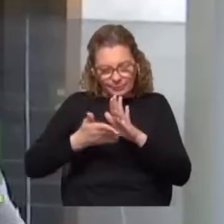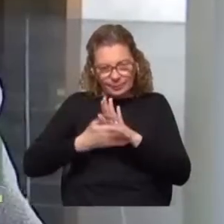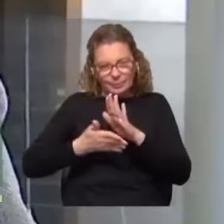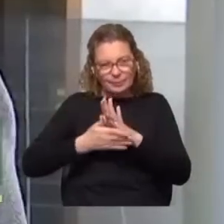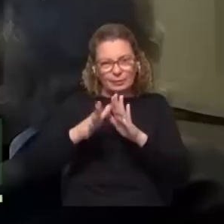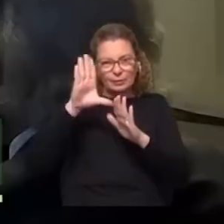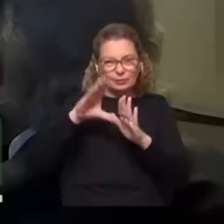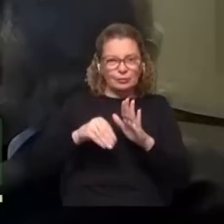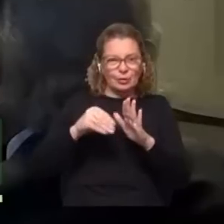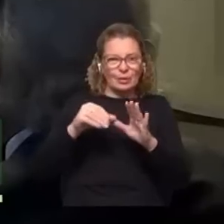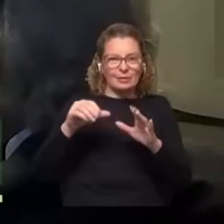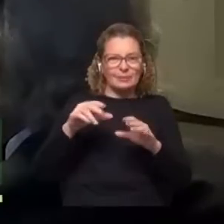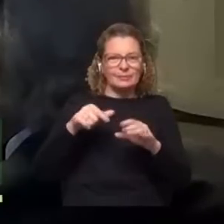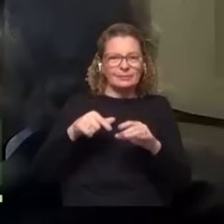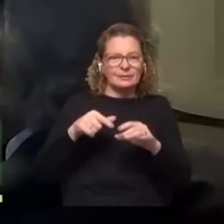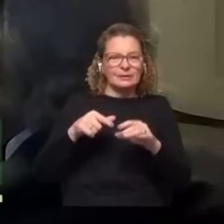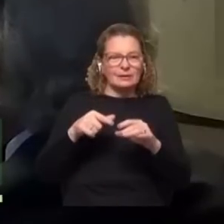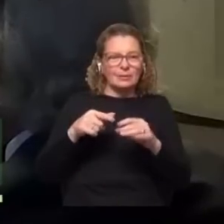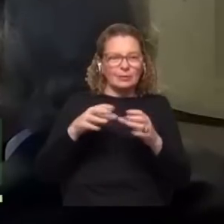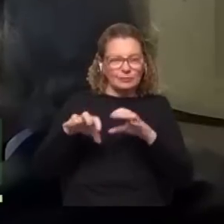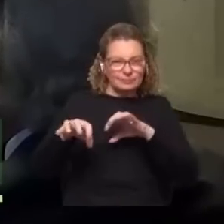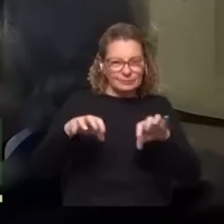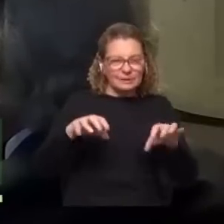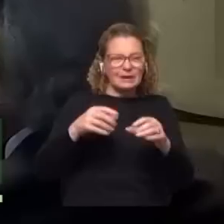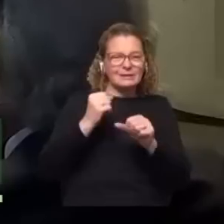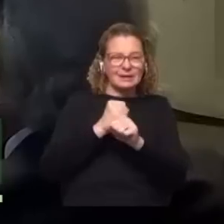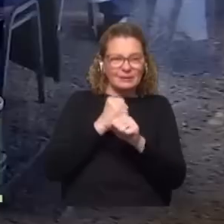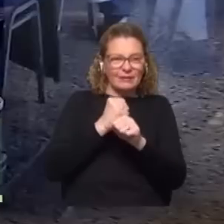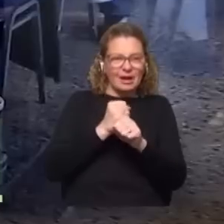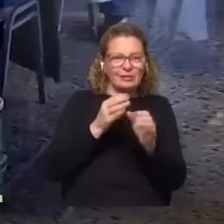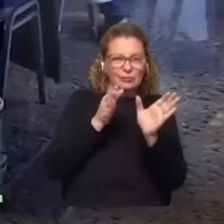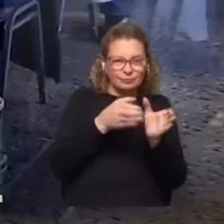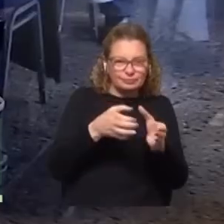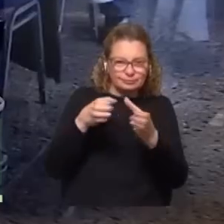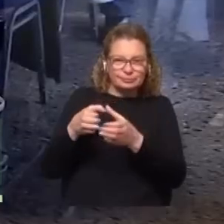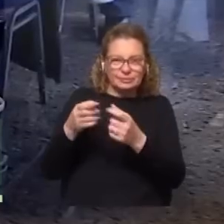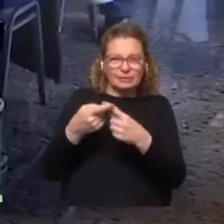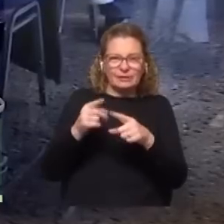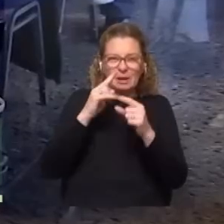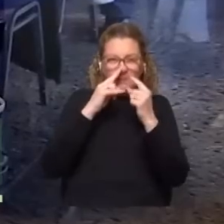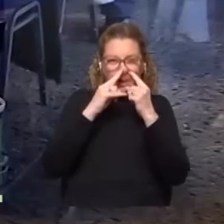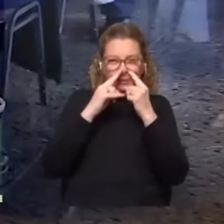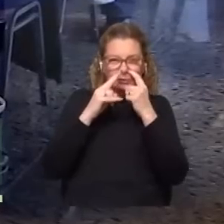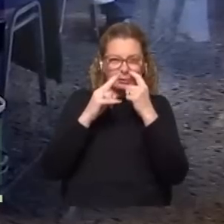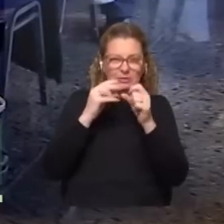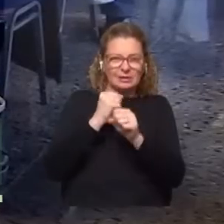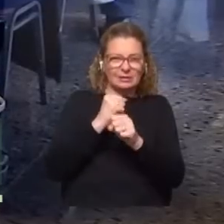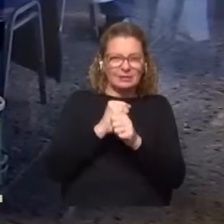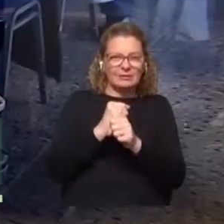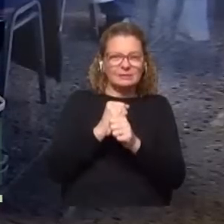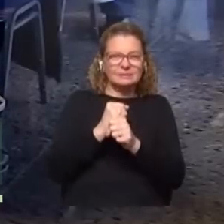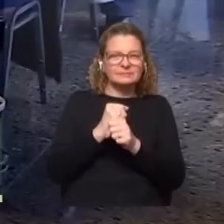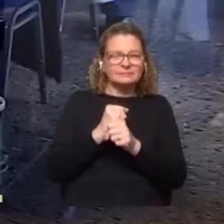todo lo que de todo lo que hay áreas cauteladas en las que se sigue trabajando este en Pando este